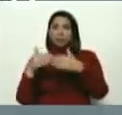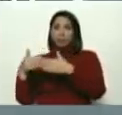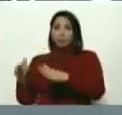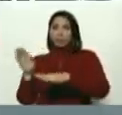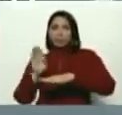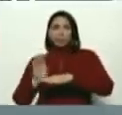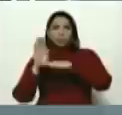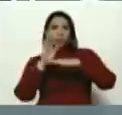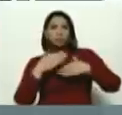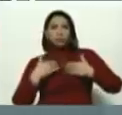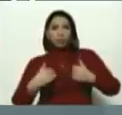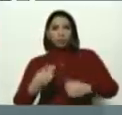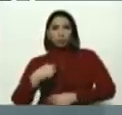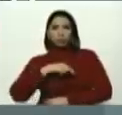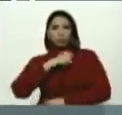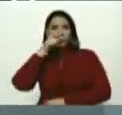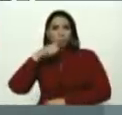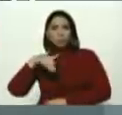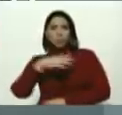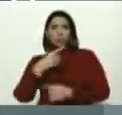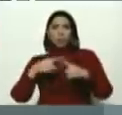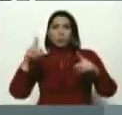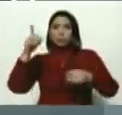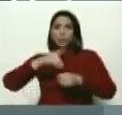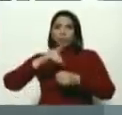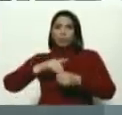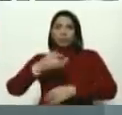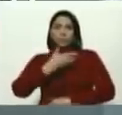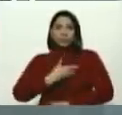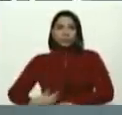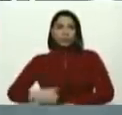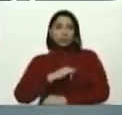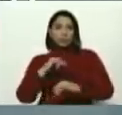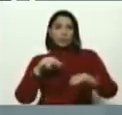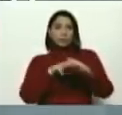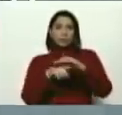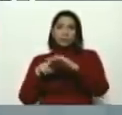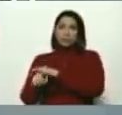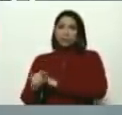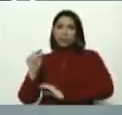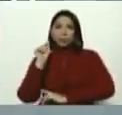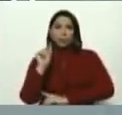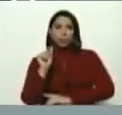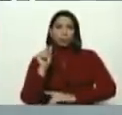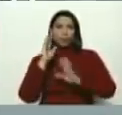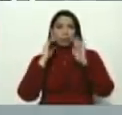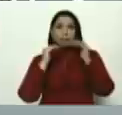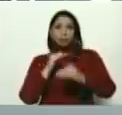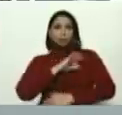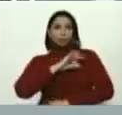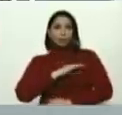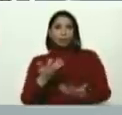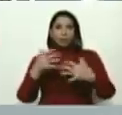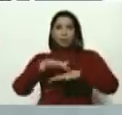de nuestro pueblo. Fíjese otro dato, presidente. Ya han ingresado por los puestos de atención social integral